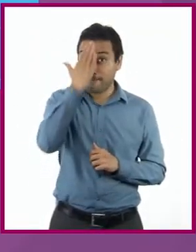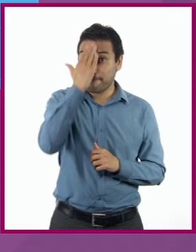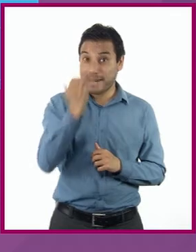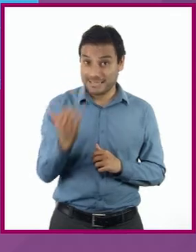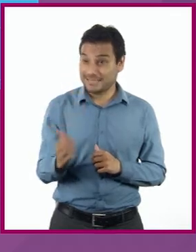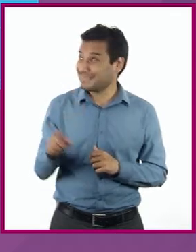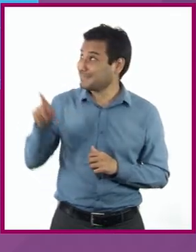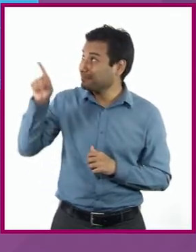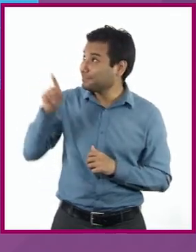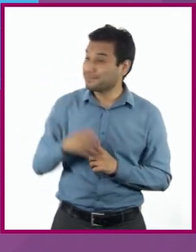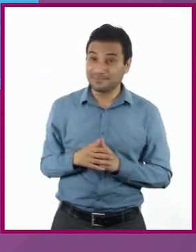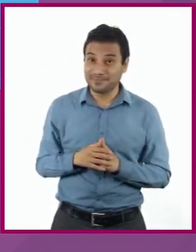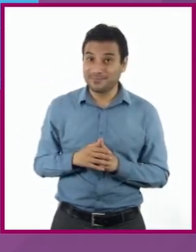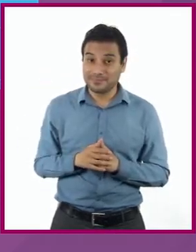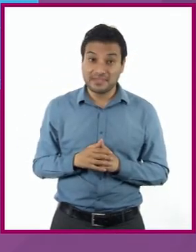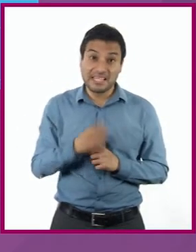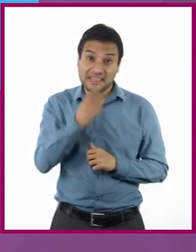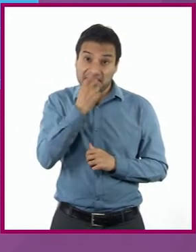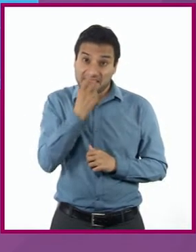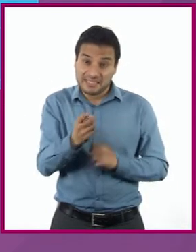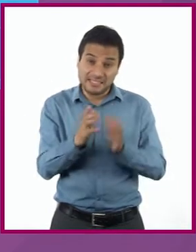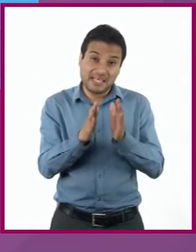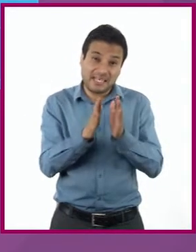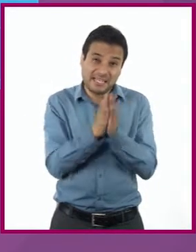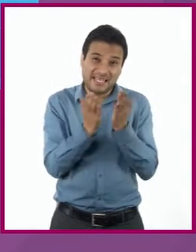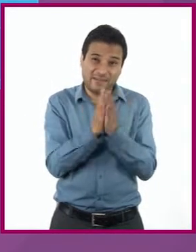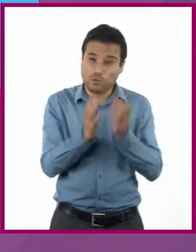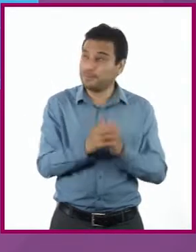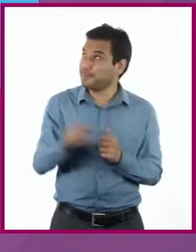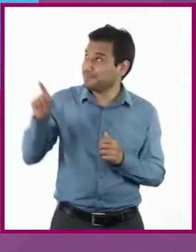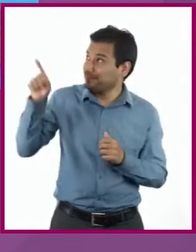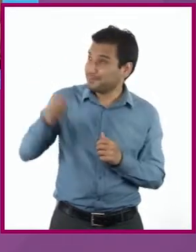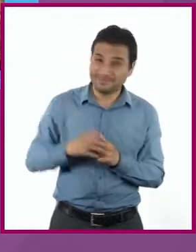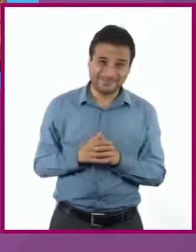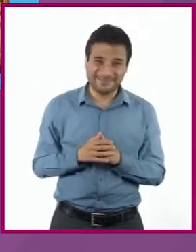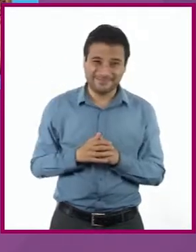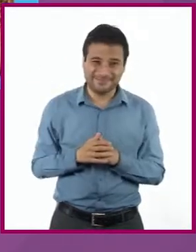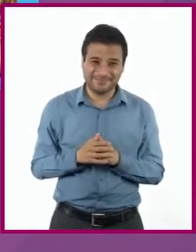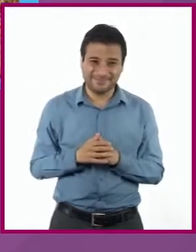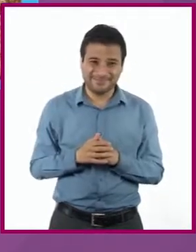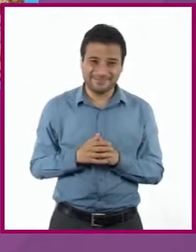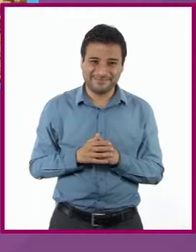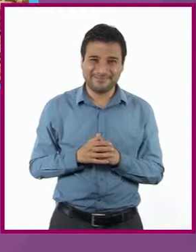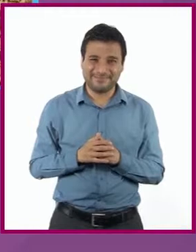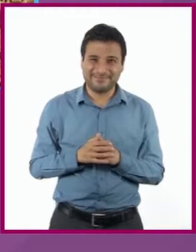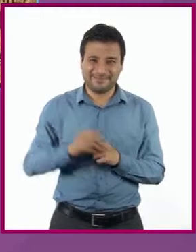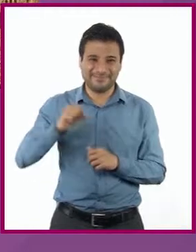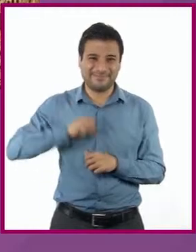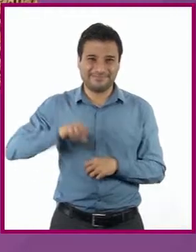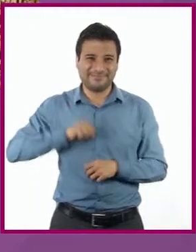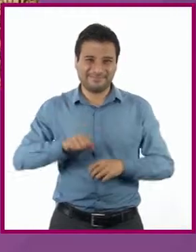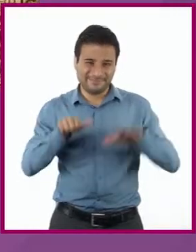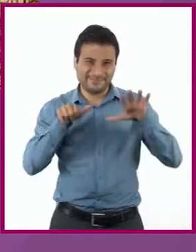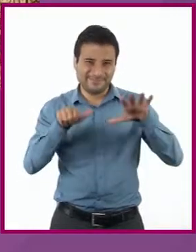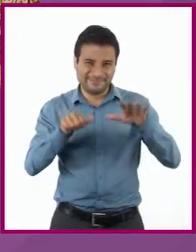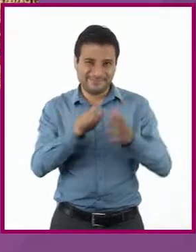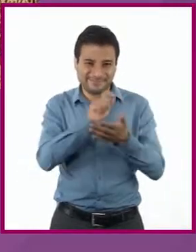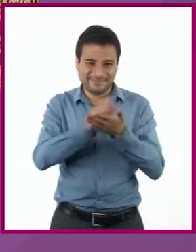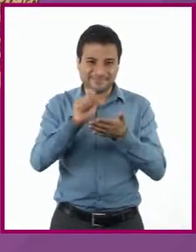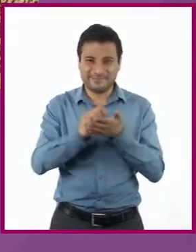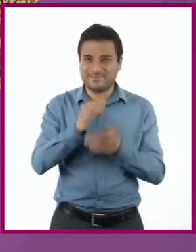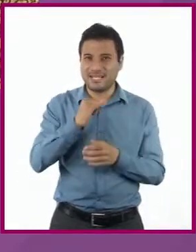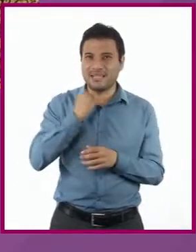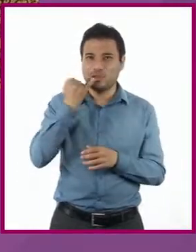República Mexicana relatan en su libro sagrado, el Popol Vuh, escrito durante la segunda mitad del siglo XVI en lengua maya